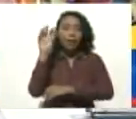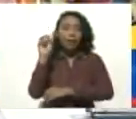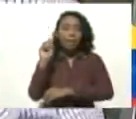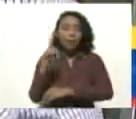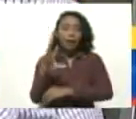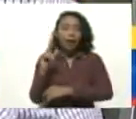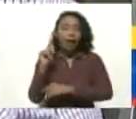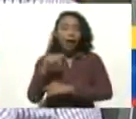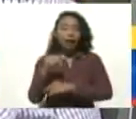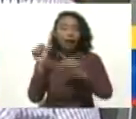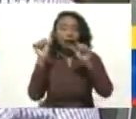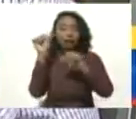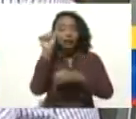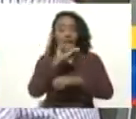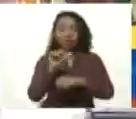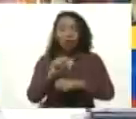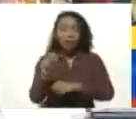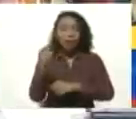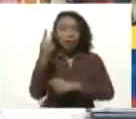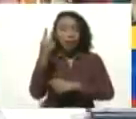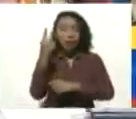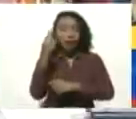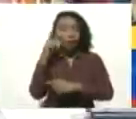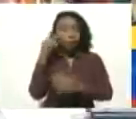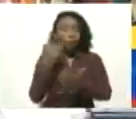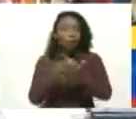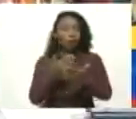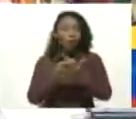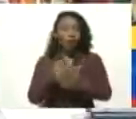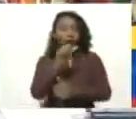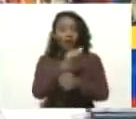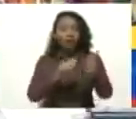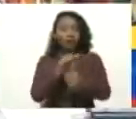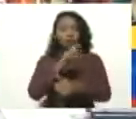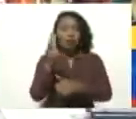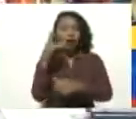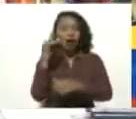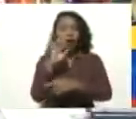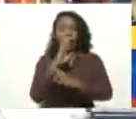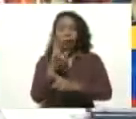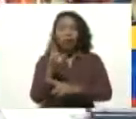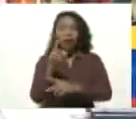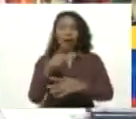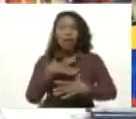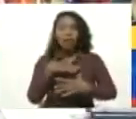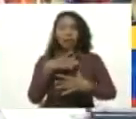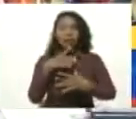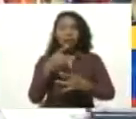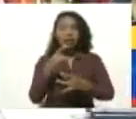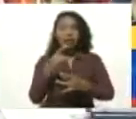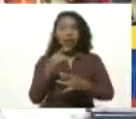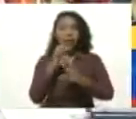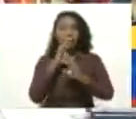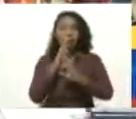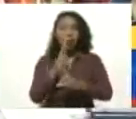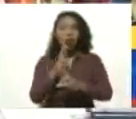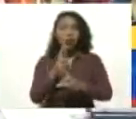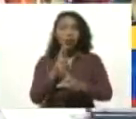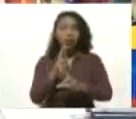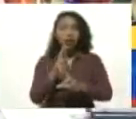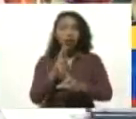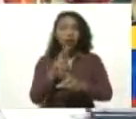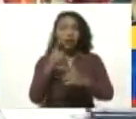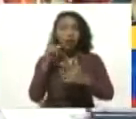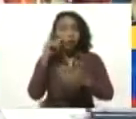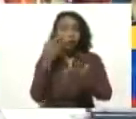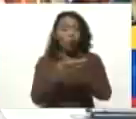Esta semana hubo la primera prueba. La vicepresidenta tiene los resultados. Miren qué interesante los resultados de la